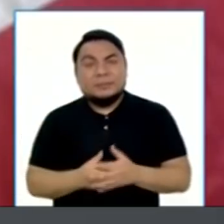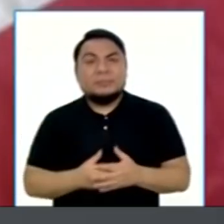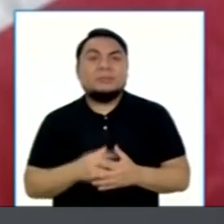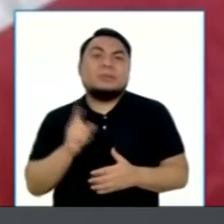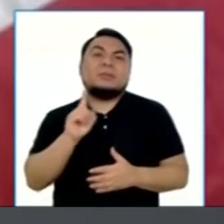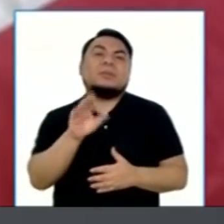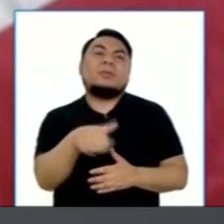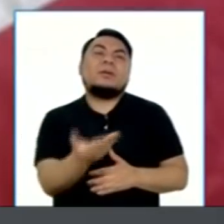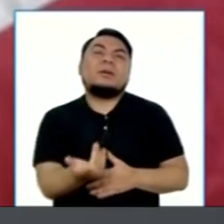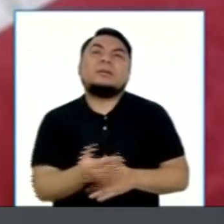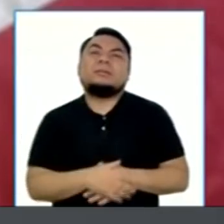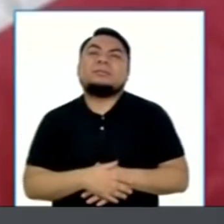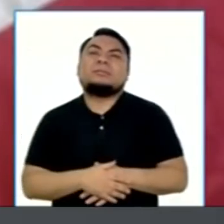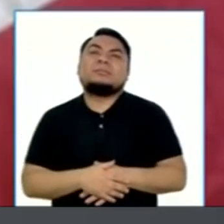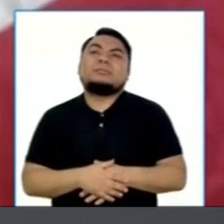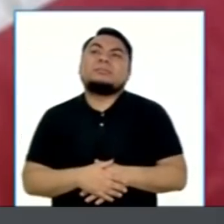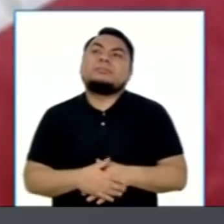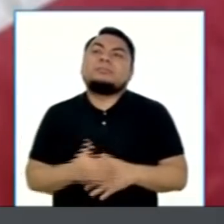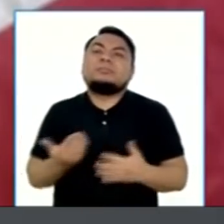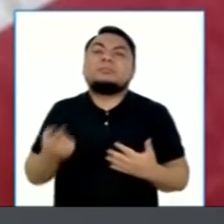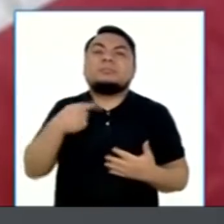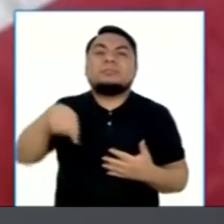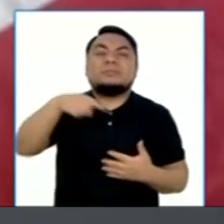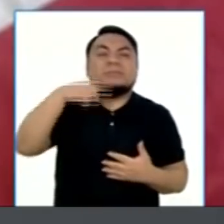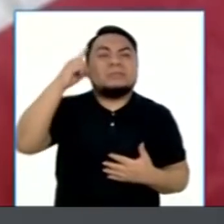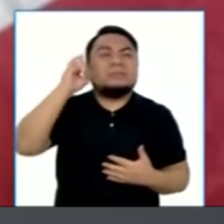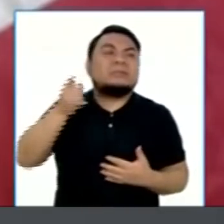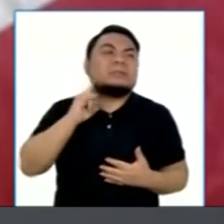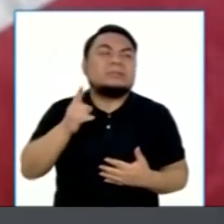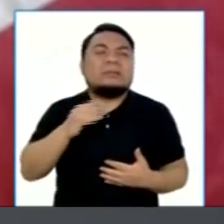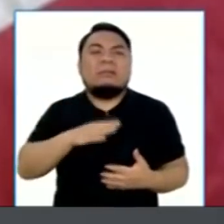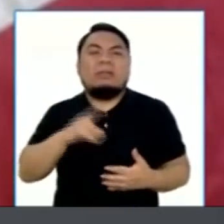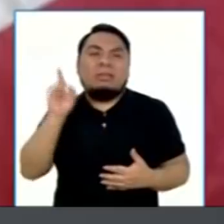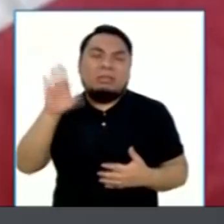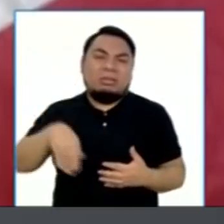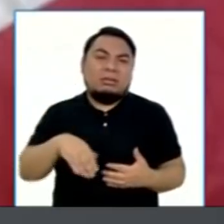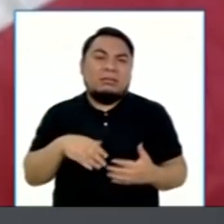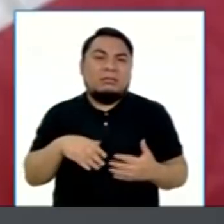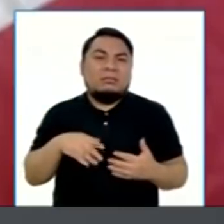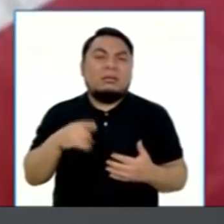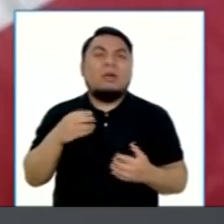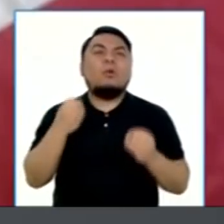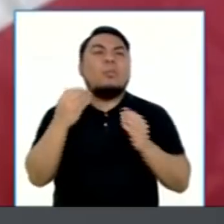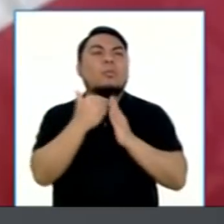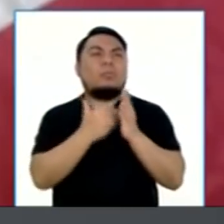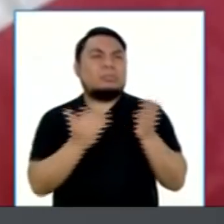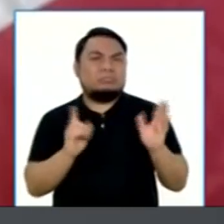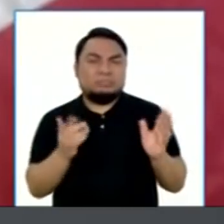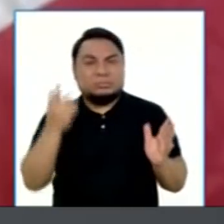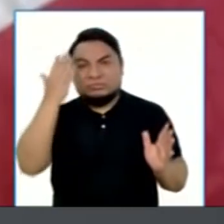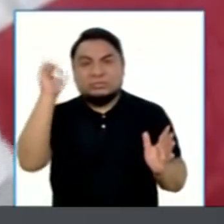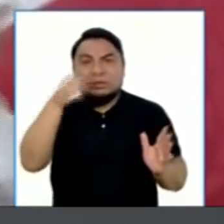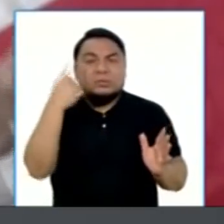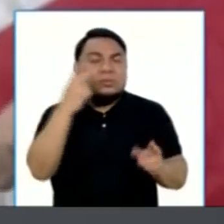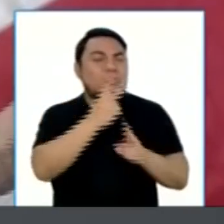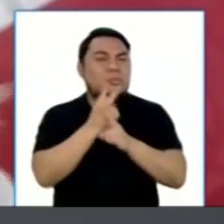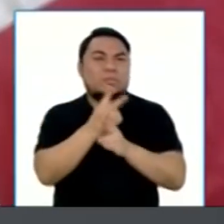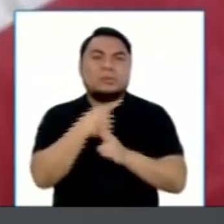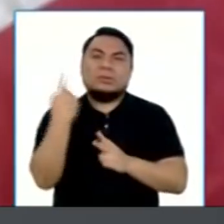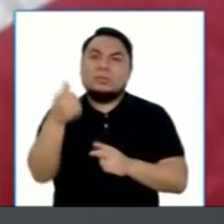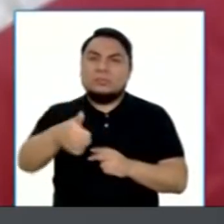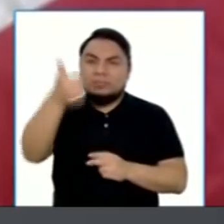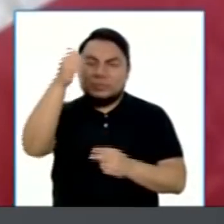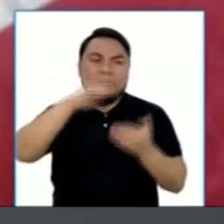No existe un catálogo de comportamiento en pandemia. Autoridades, instituciones,